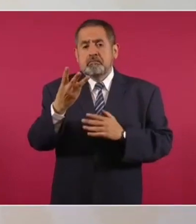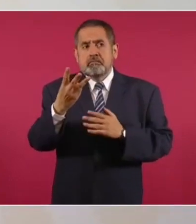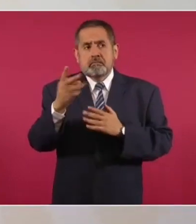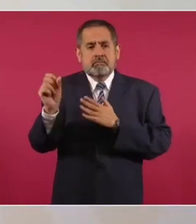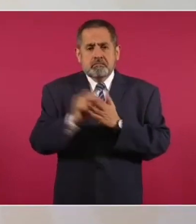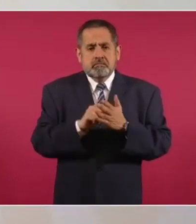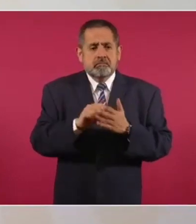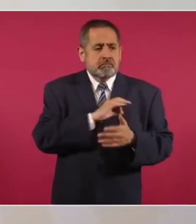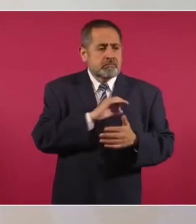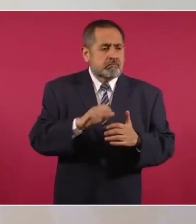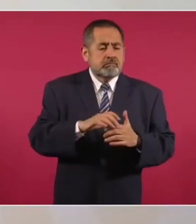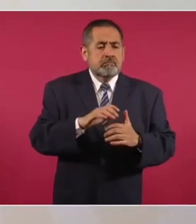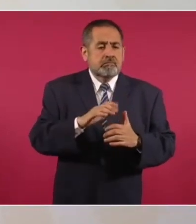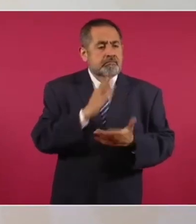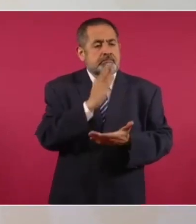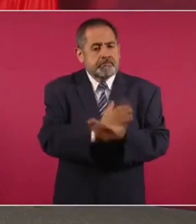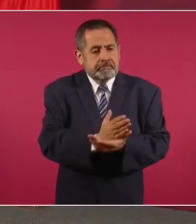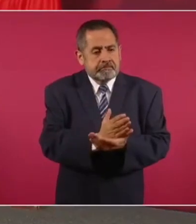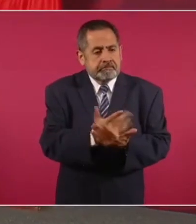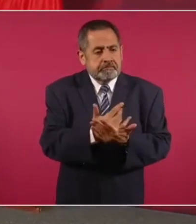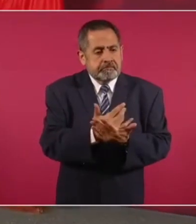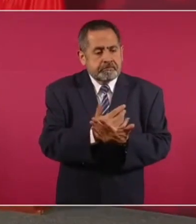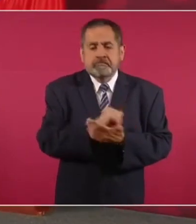más, pero al final